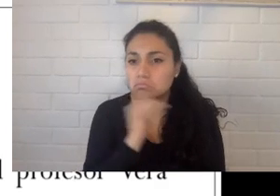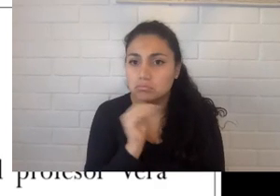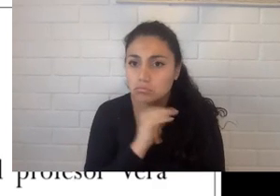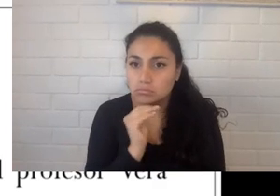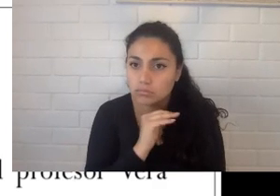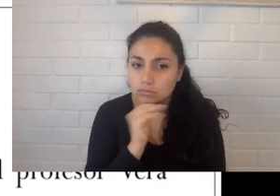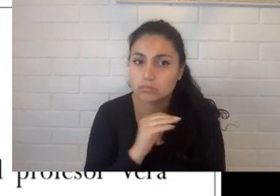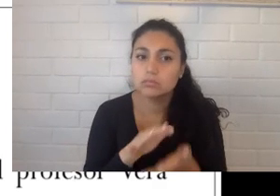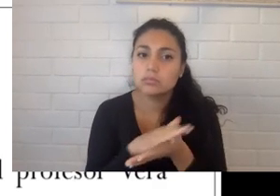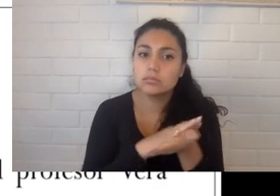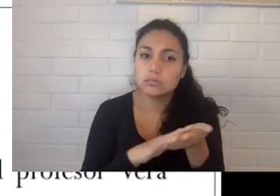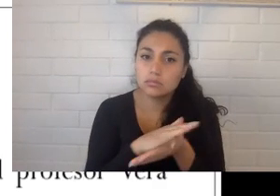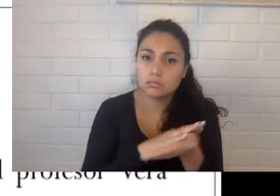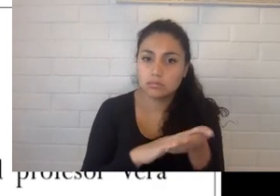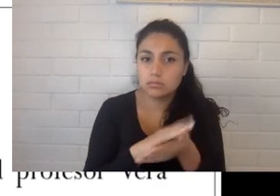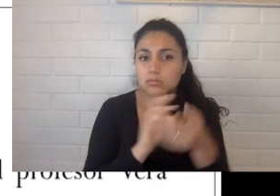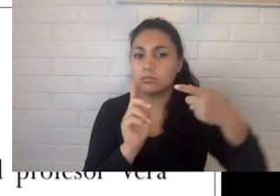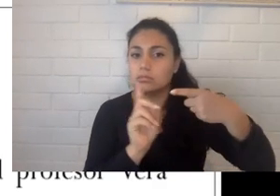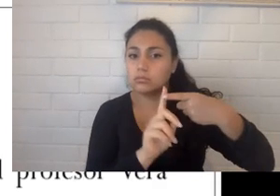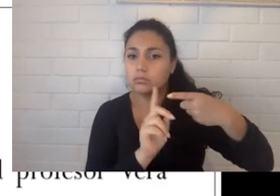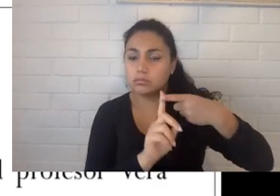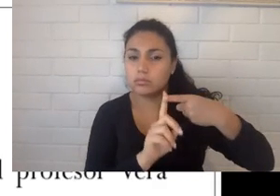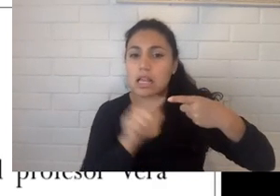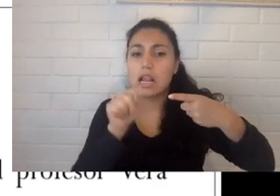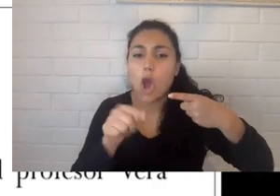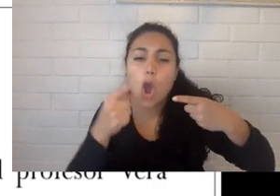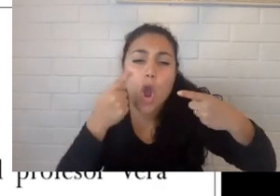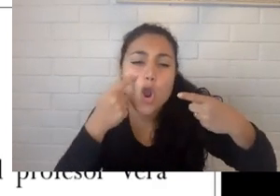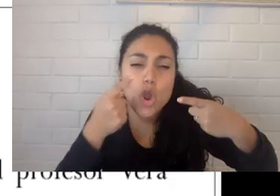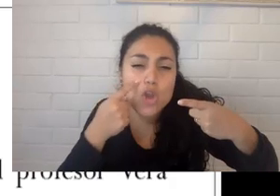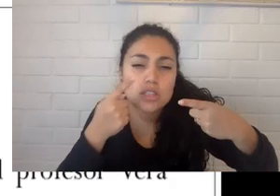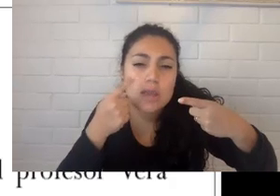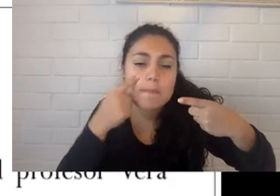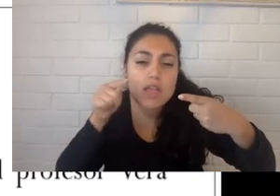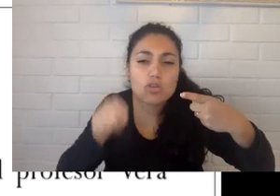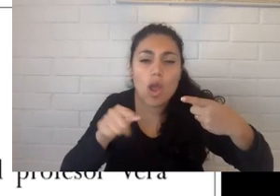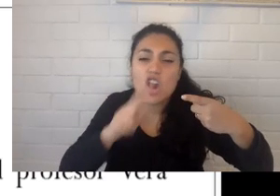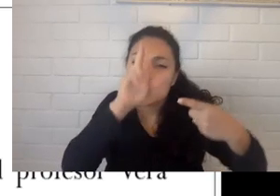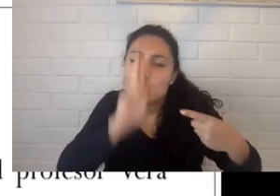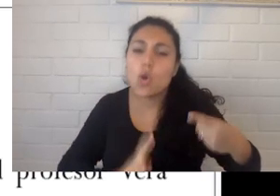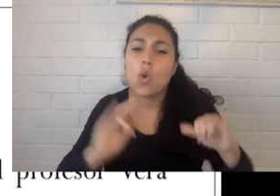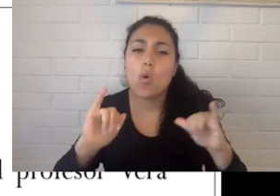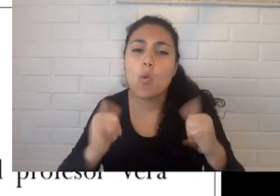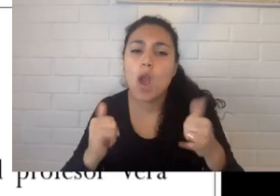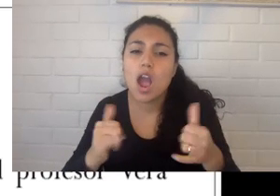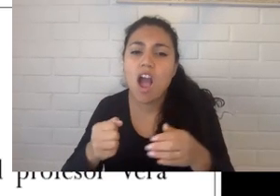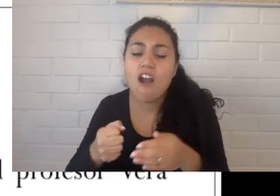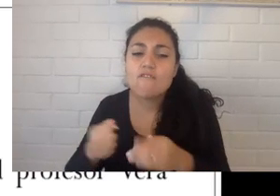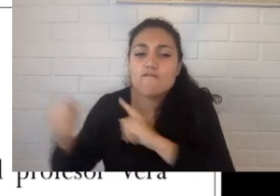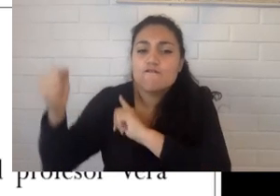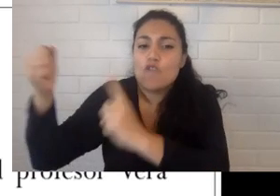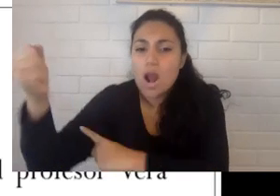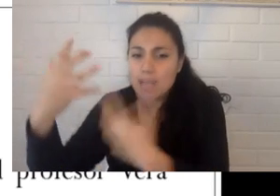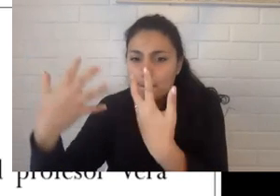rápidamente. Por ejemplo, la definición número 1 dice: es el conocimiento del papel que juegan las fuerzas mecánicas que producen los movimientos,